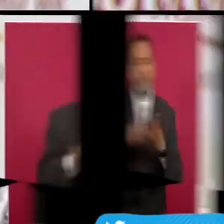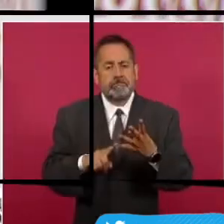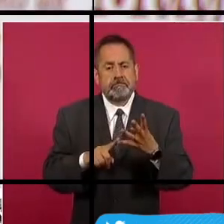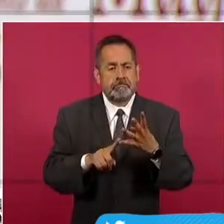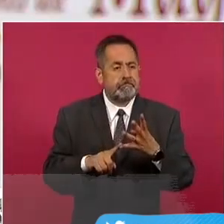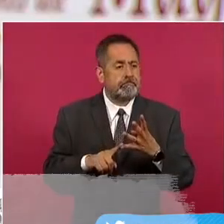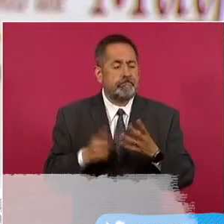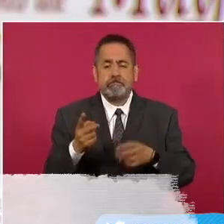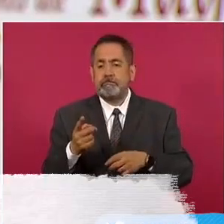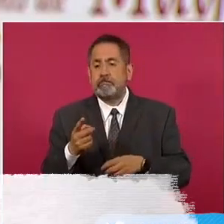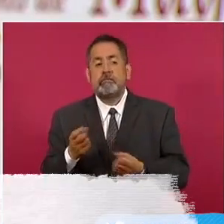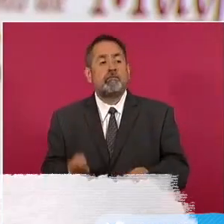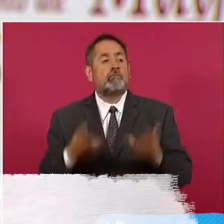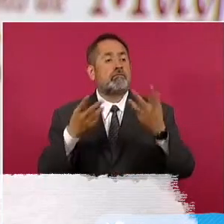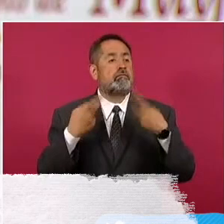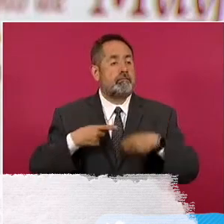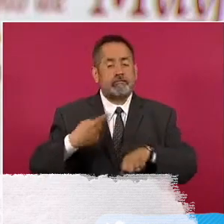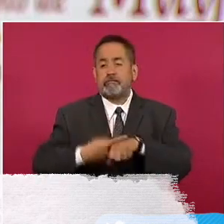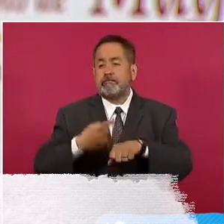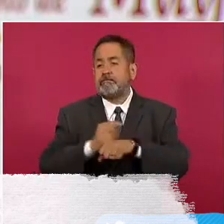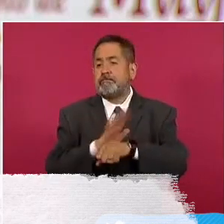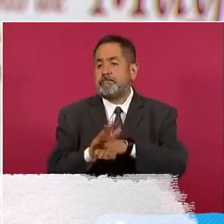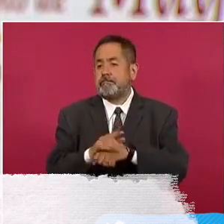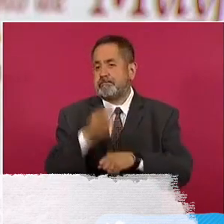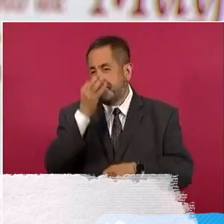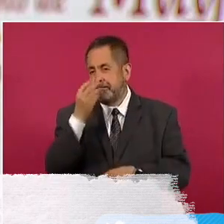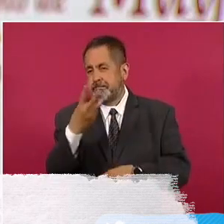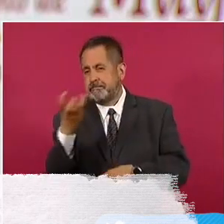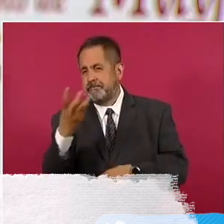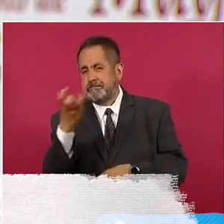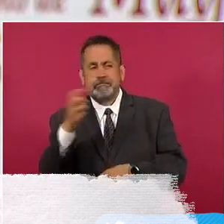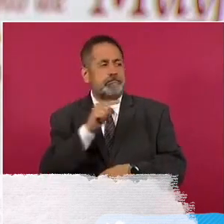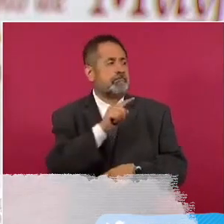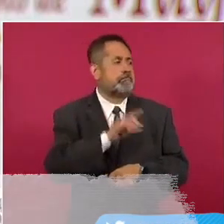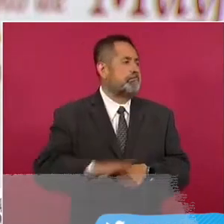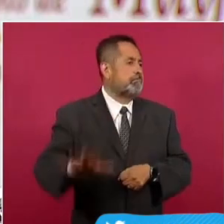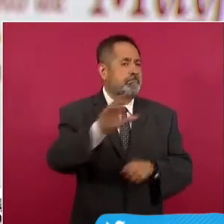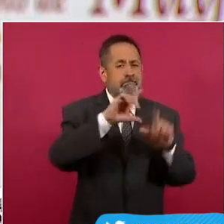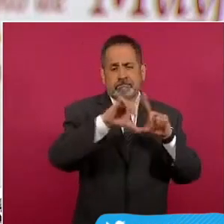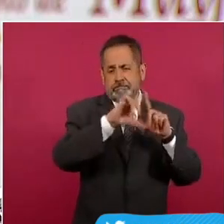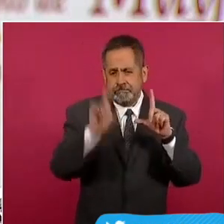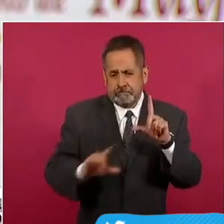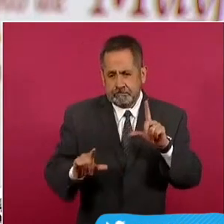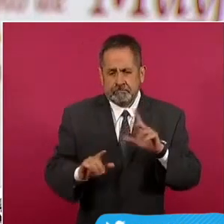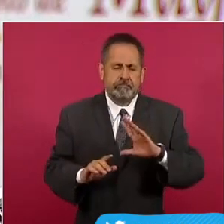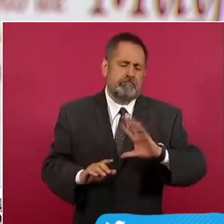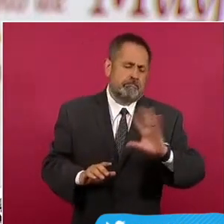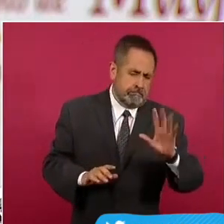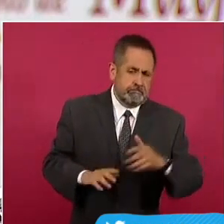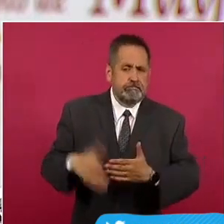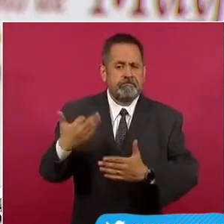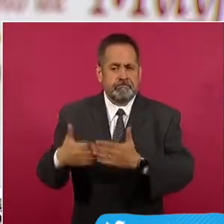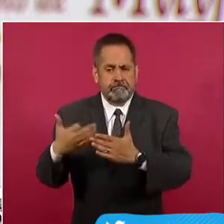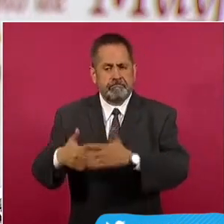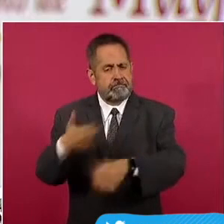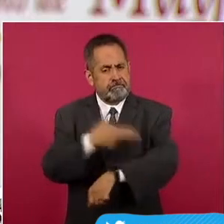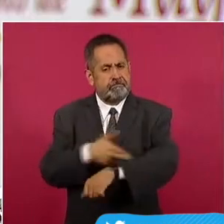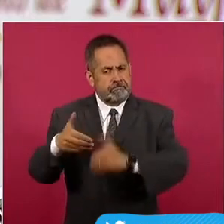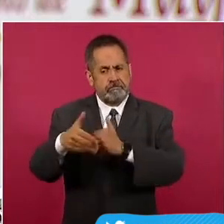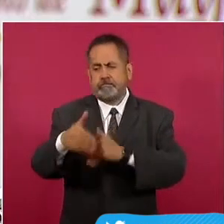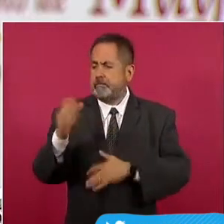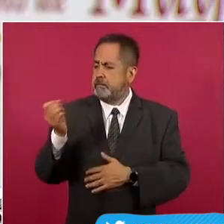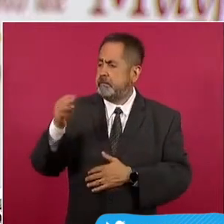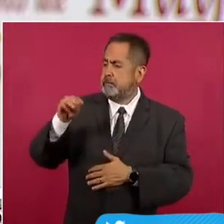indicadores de COVID-19 muestran un receso de la epidemia desde hace más de 3 meses, con menos hospitalizaciones y